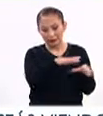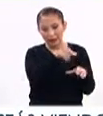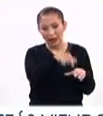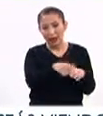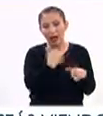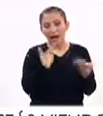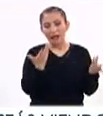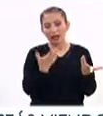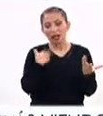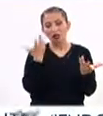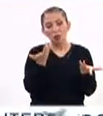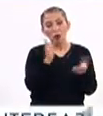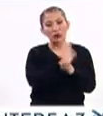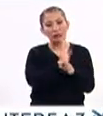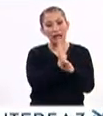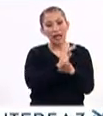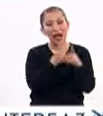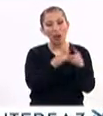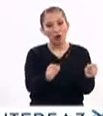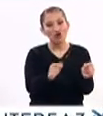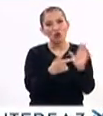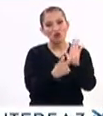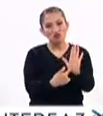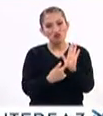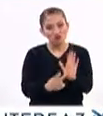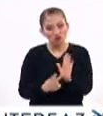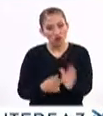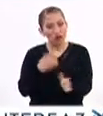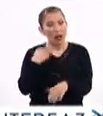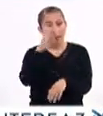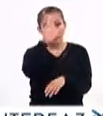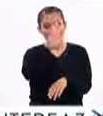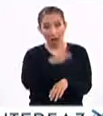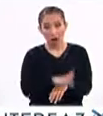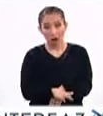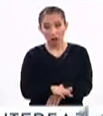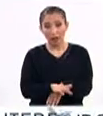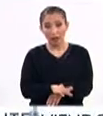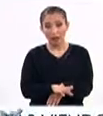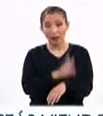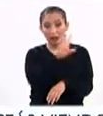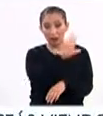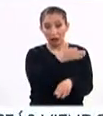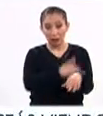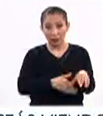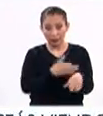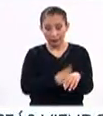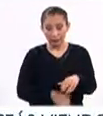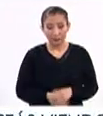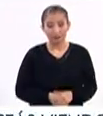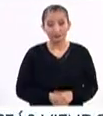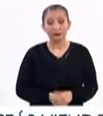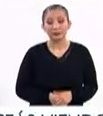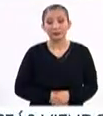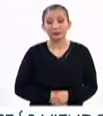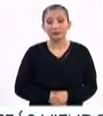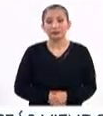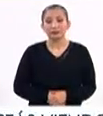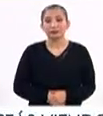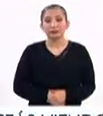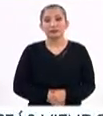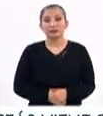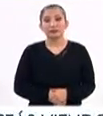Estamos haciendo un ciclo de cine japonés, todos los miércoles desde las 5. Y